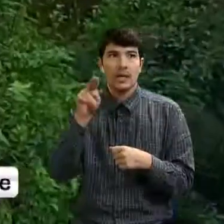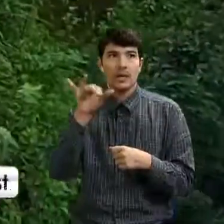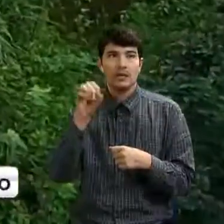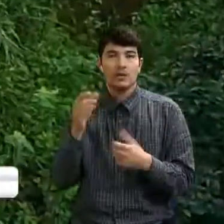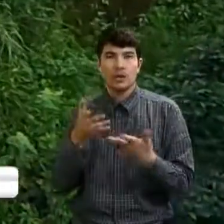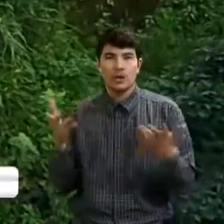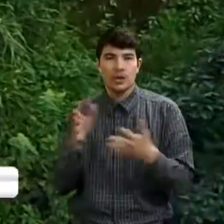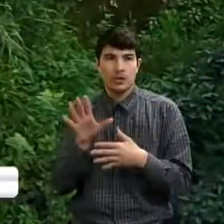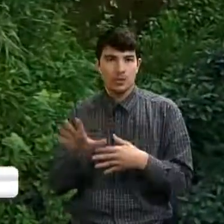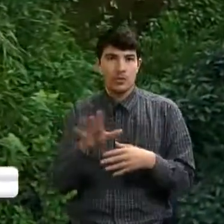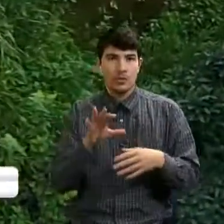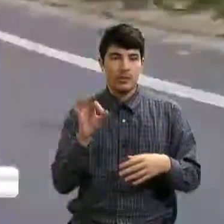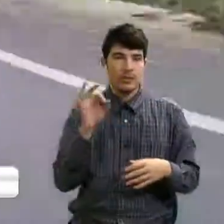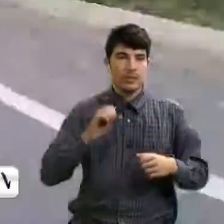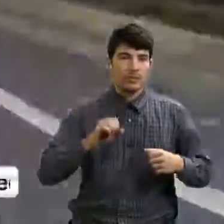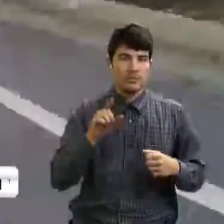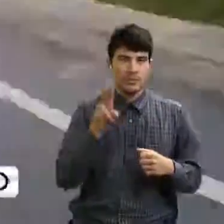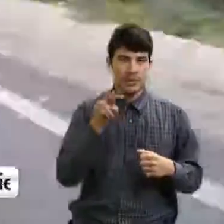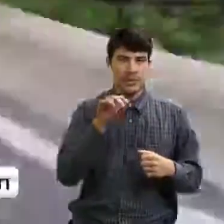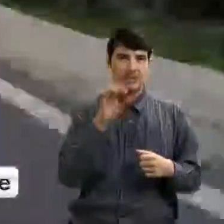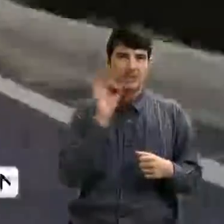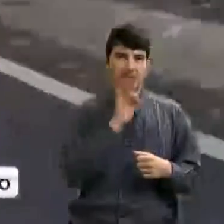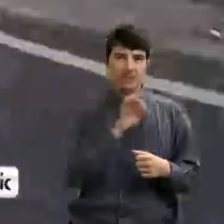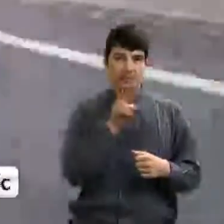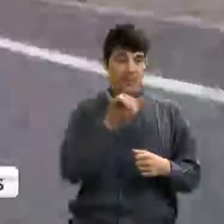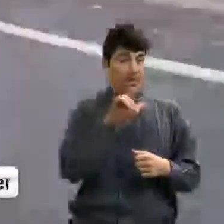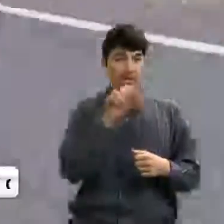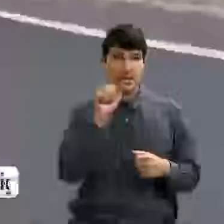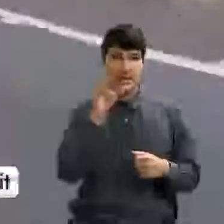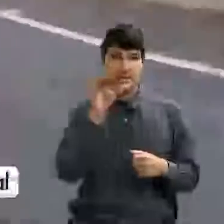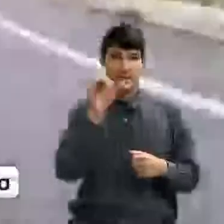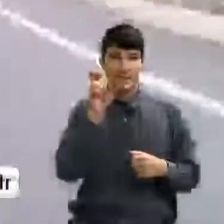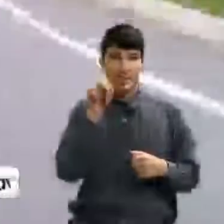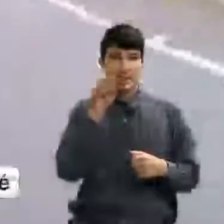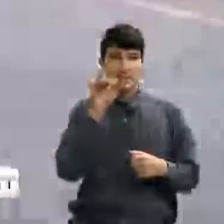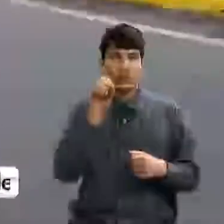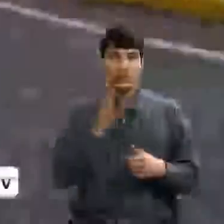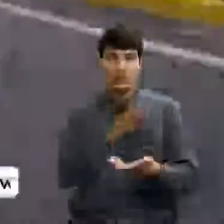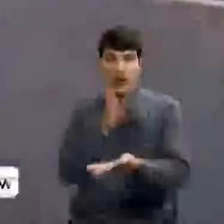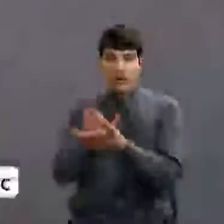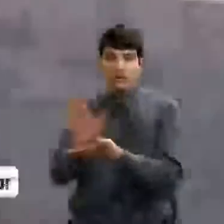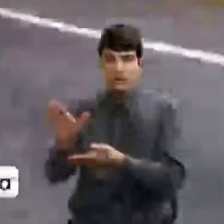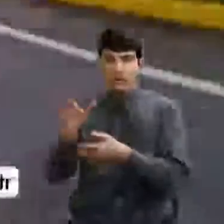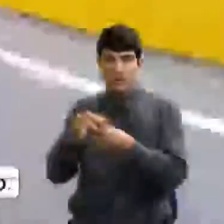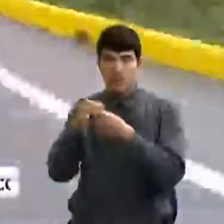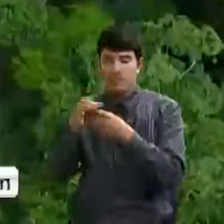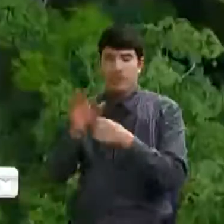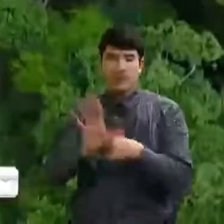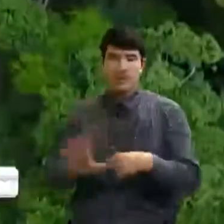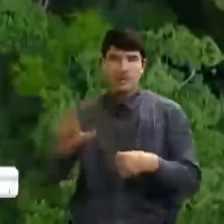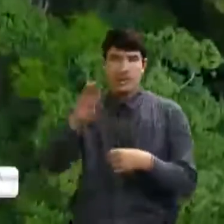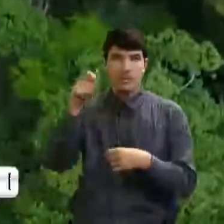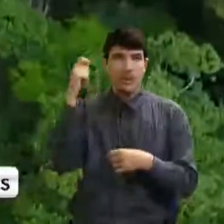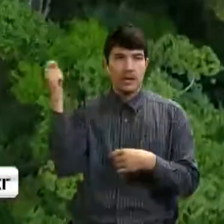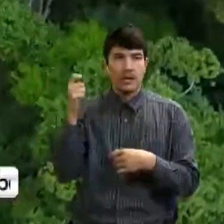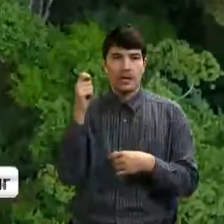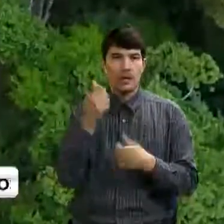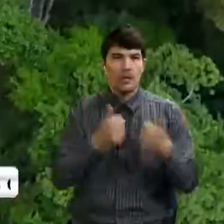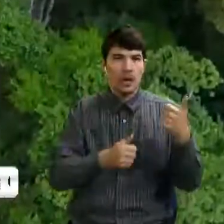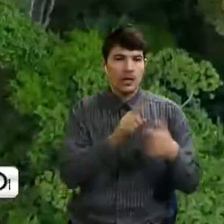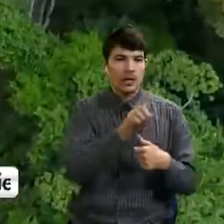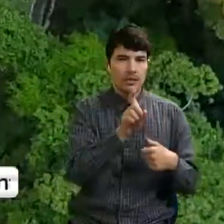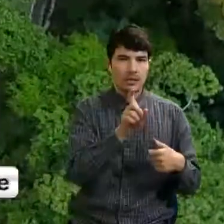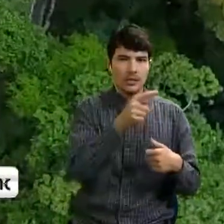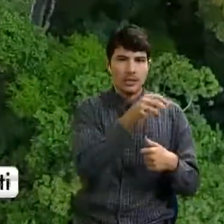villavicencio meta la intervención vial que superó los 41 mil 980 millones de pesos contempló 16 kilómetros de